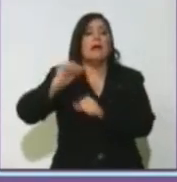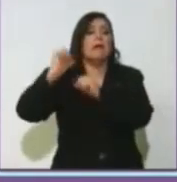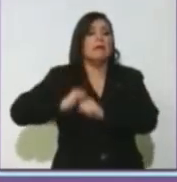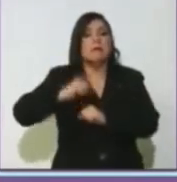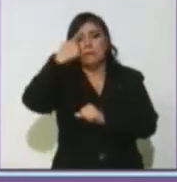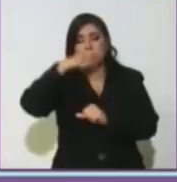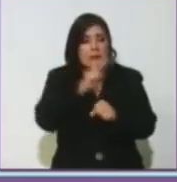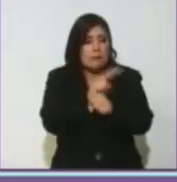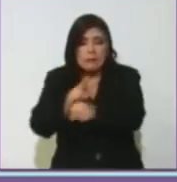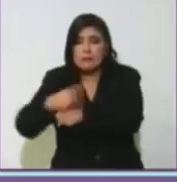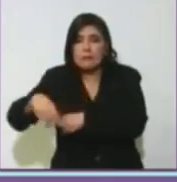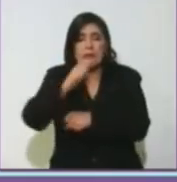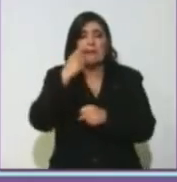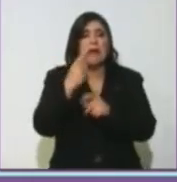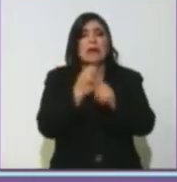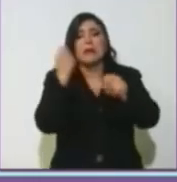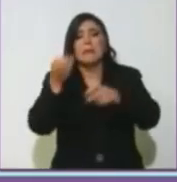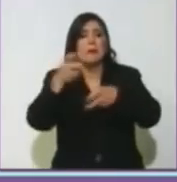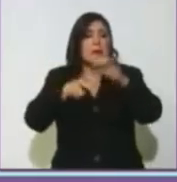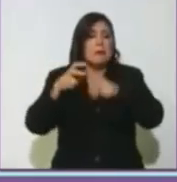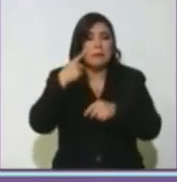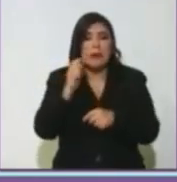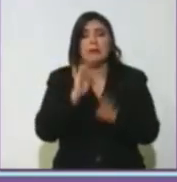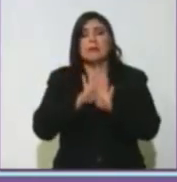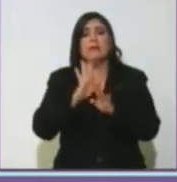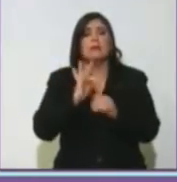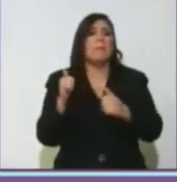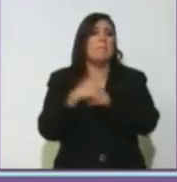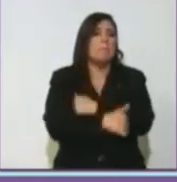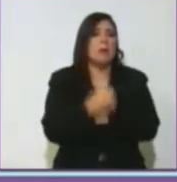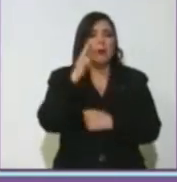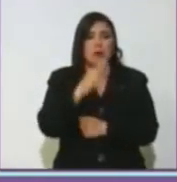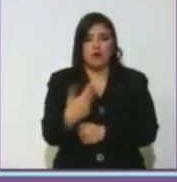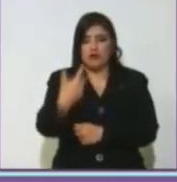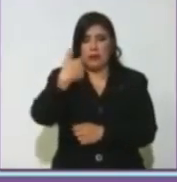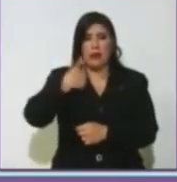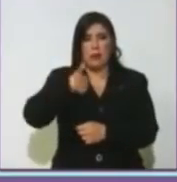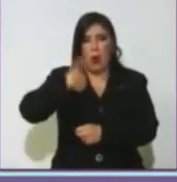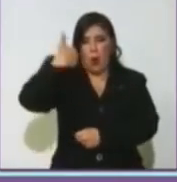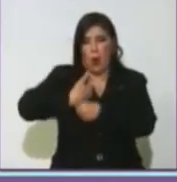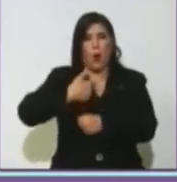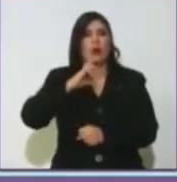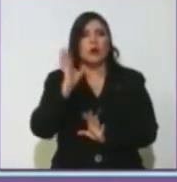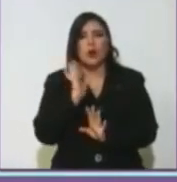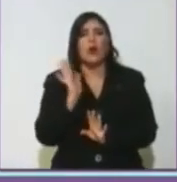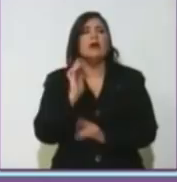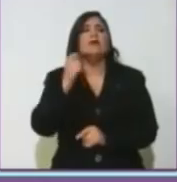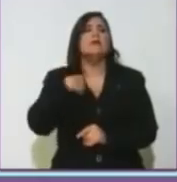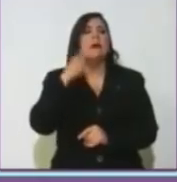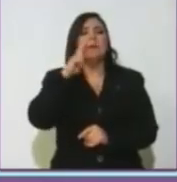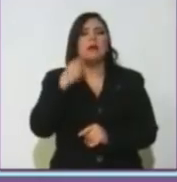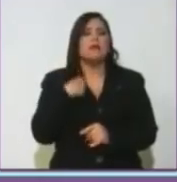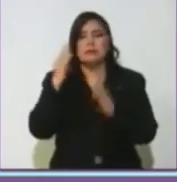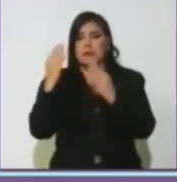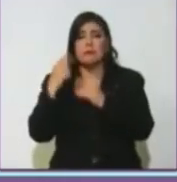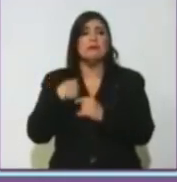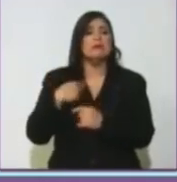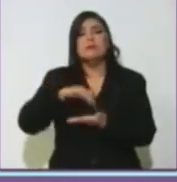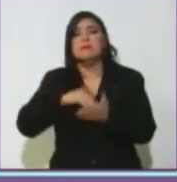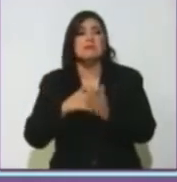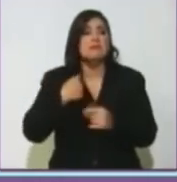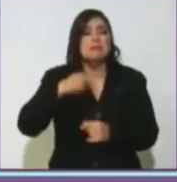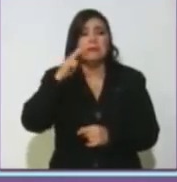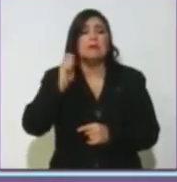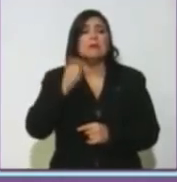especializados en el transporte encubiertos efectivamente bien capacitados y para reforzar a este número de policías